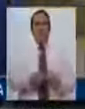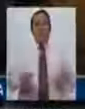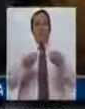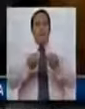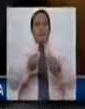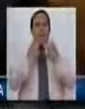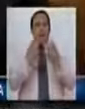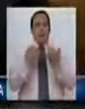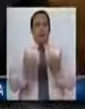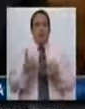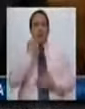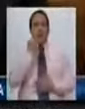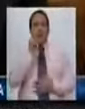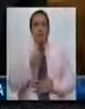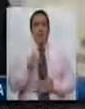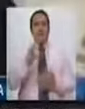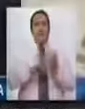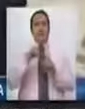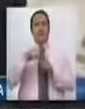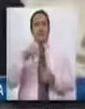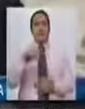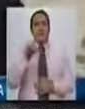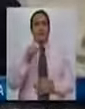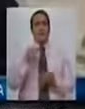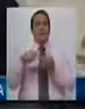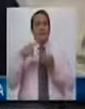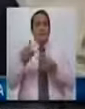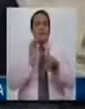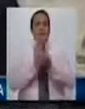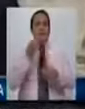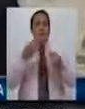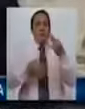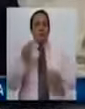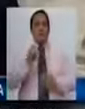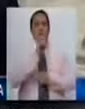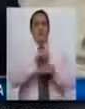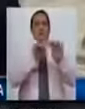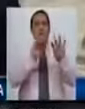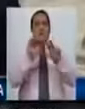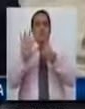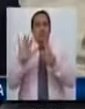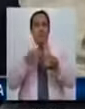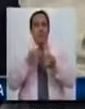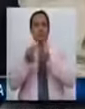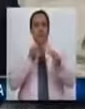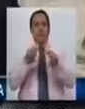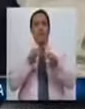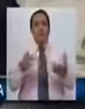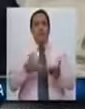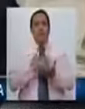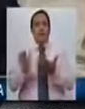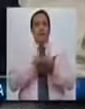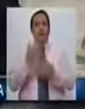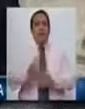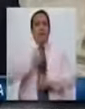adicional como la que recibía Luis Castañeda Locio. De diferentes leyes de presupuesto desde 1996 establece que